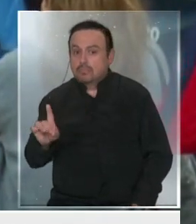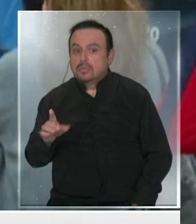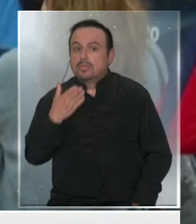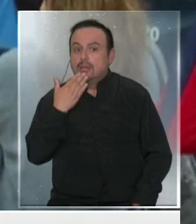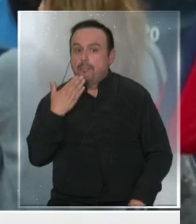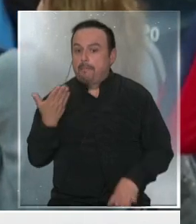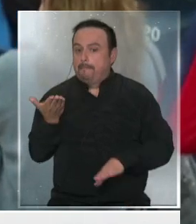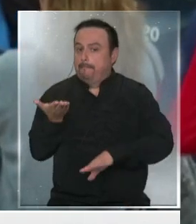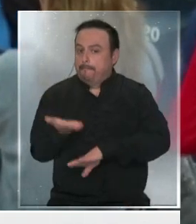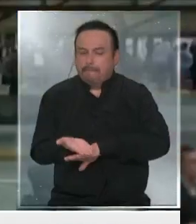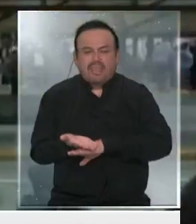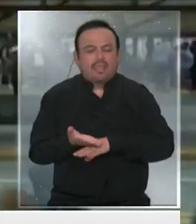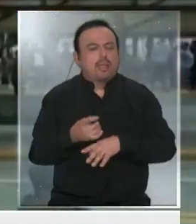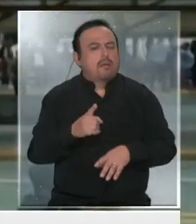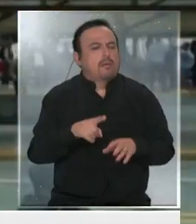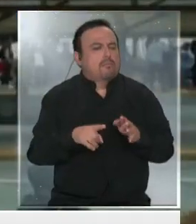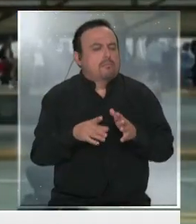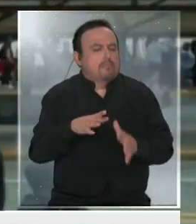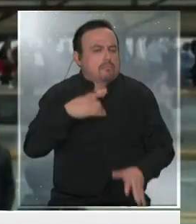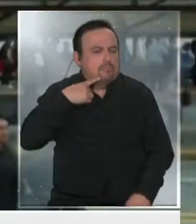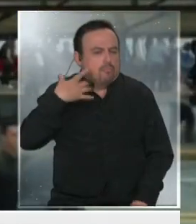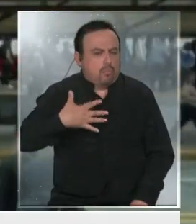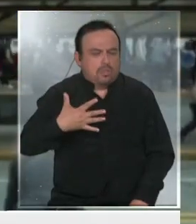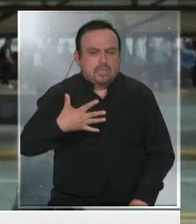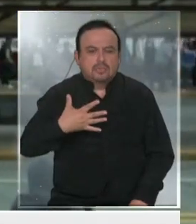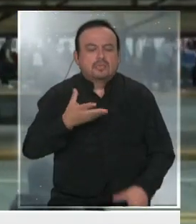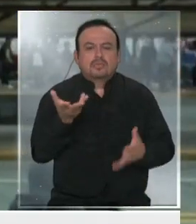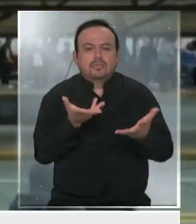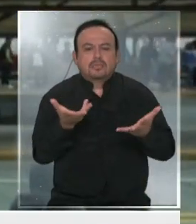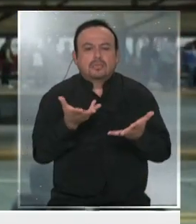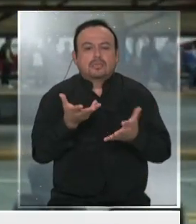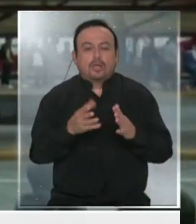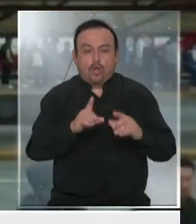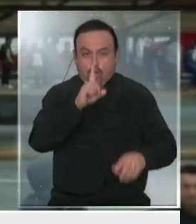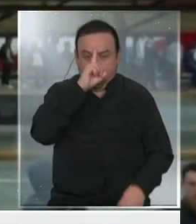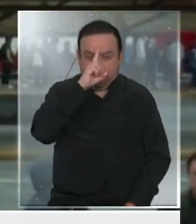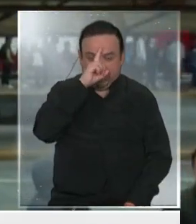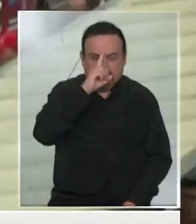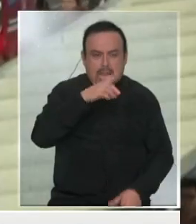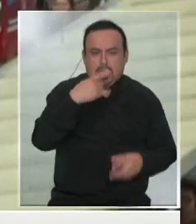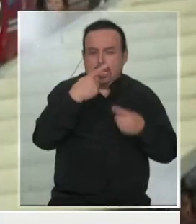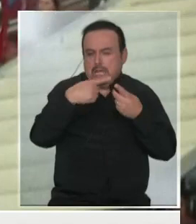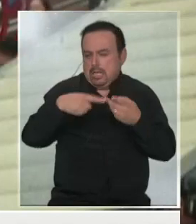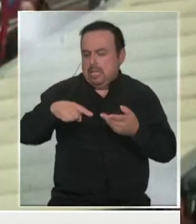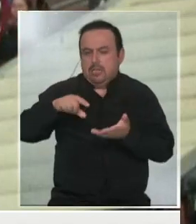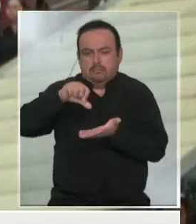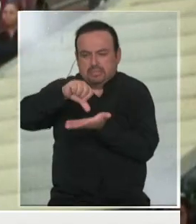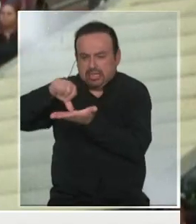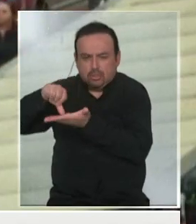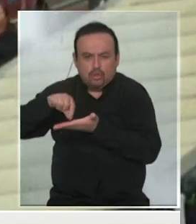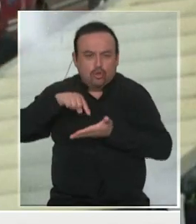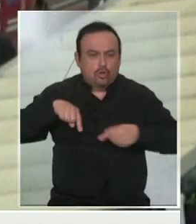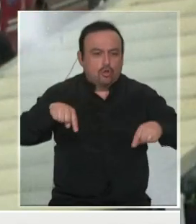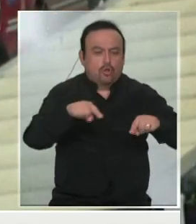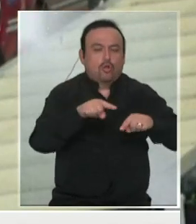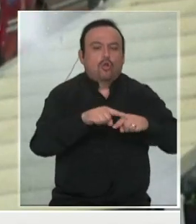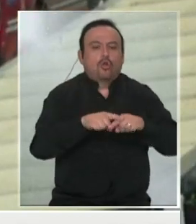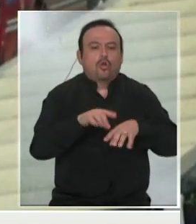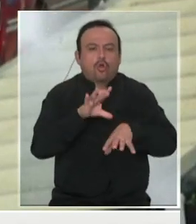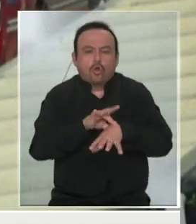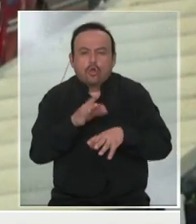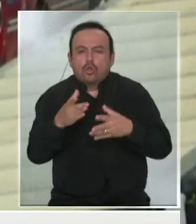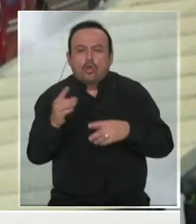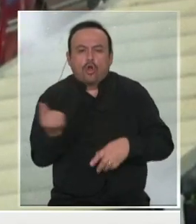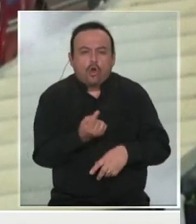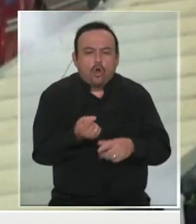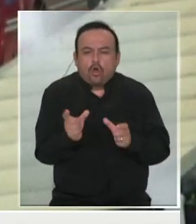pedidos muy importantes de centros hospitalarios y de médicos para que se les permita acceder directamente y no pasar por tantos